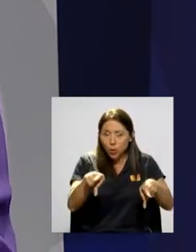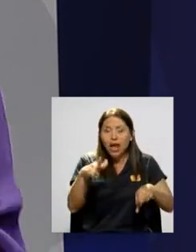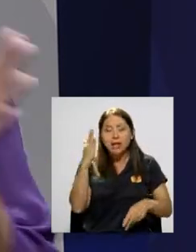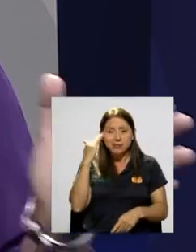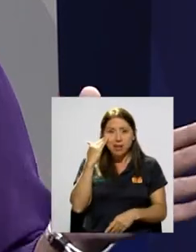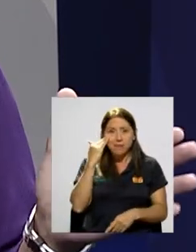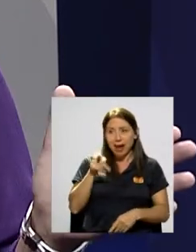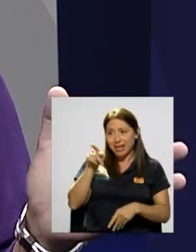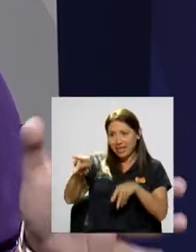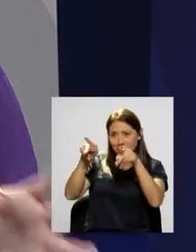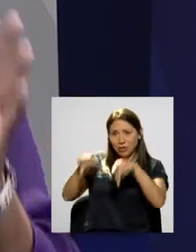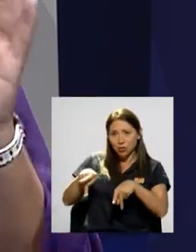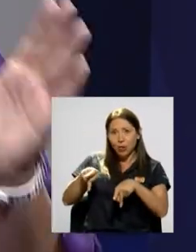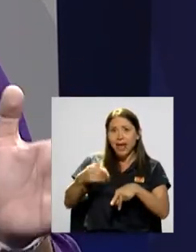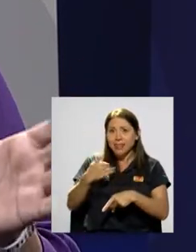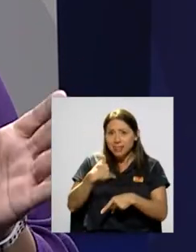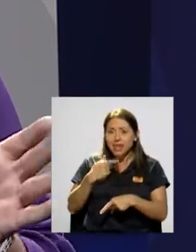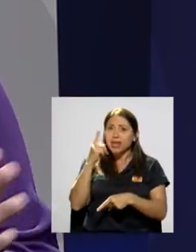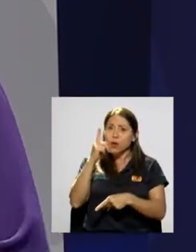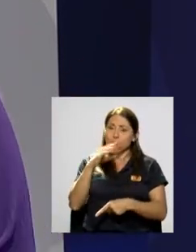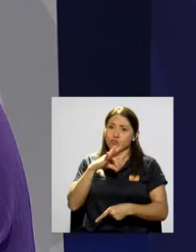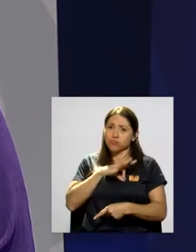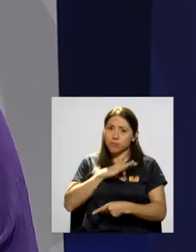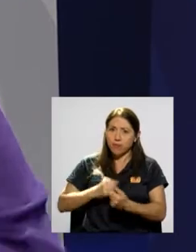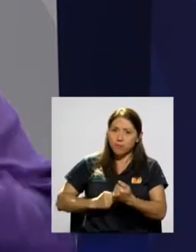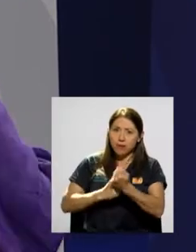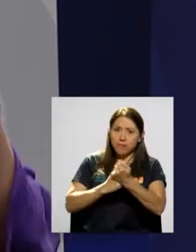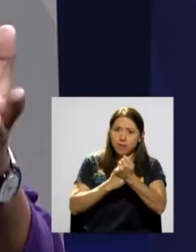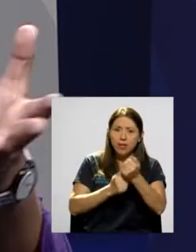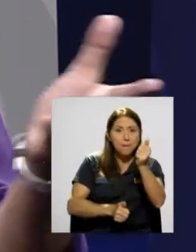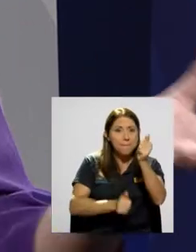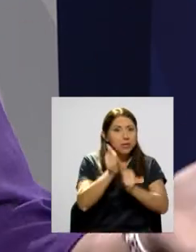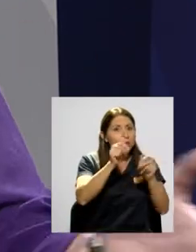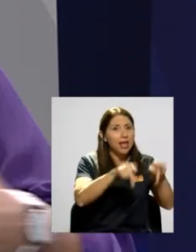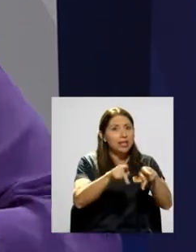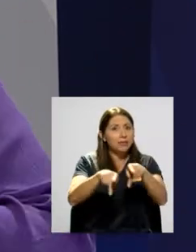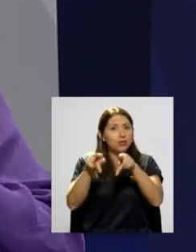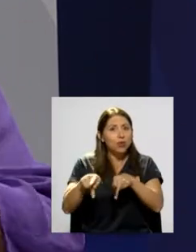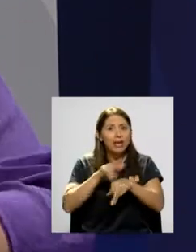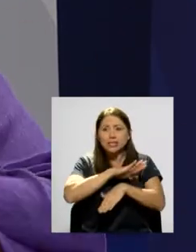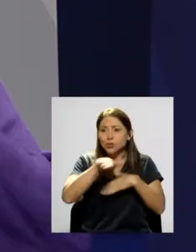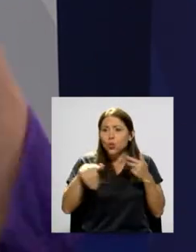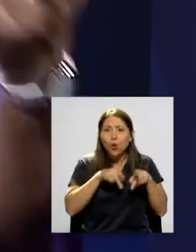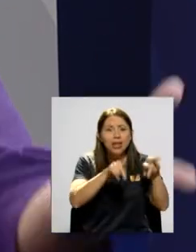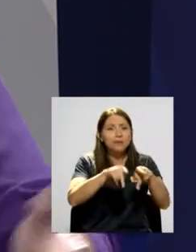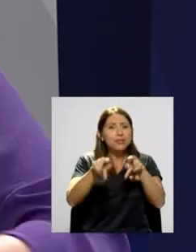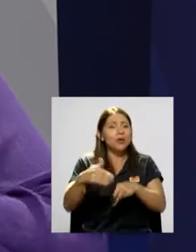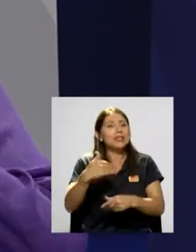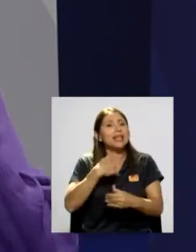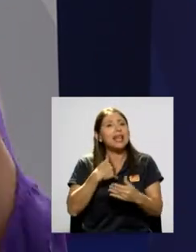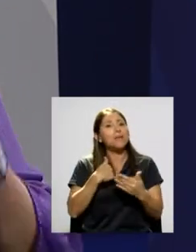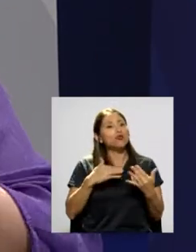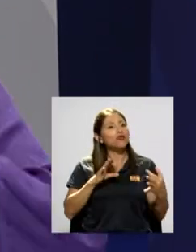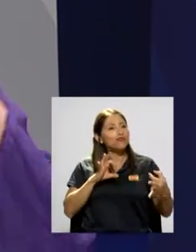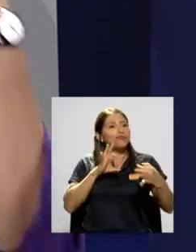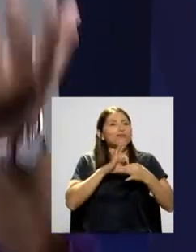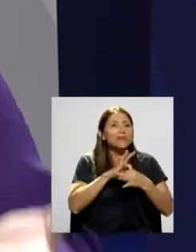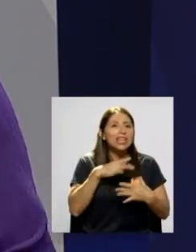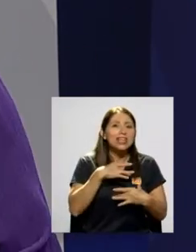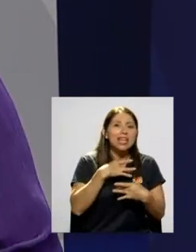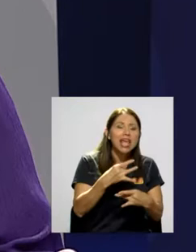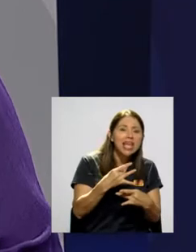la mayoría de las personas, y sobre todo aquellas personas involucradas en política, tenemos posturas político-partidarias, simpatías,